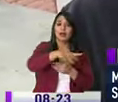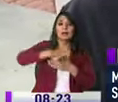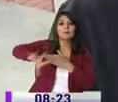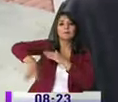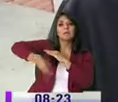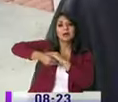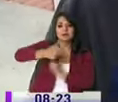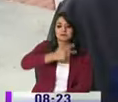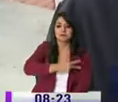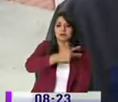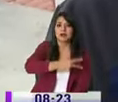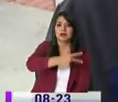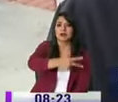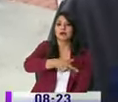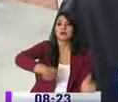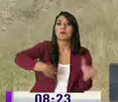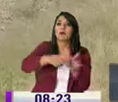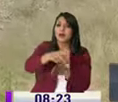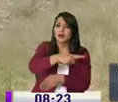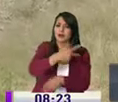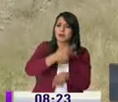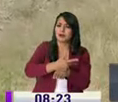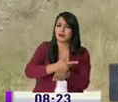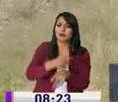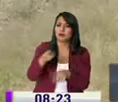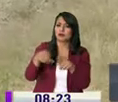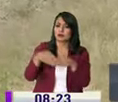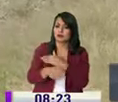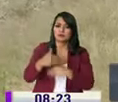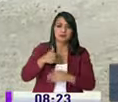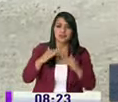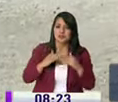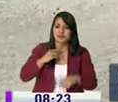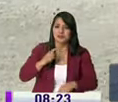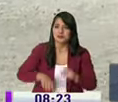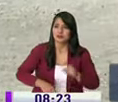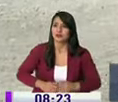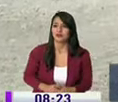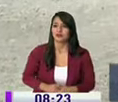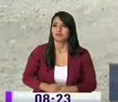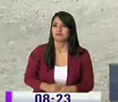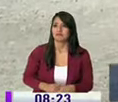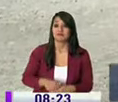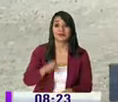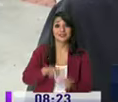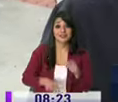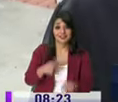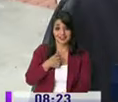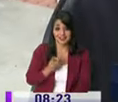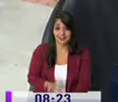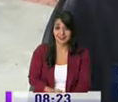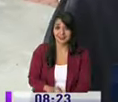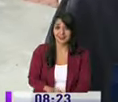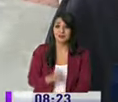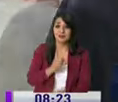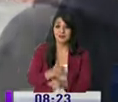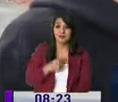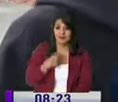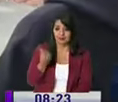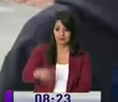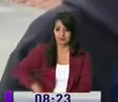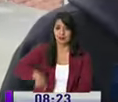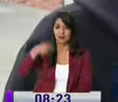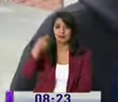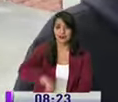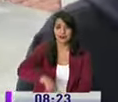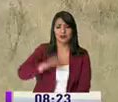al el parqueadero, porque no puedo ingresar a mi casa. Es un daño para mi bolsillo, es un daño para mi casa. Aquí